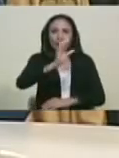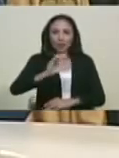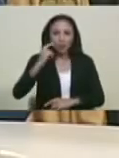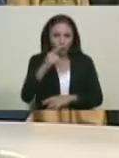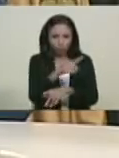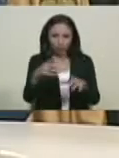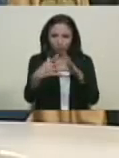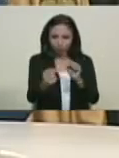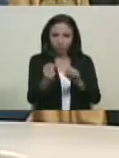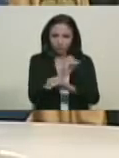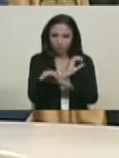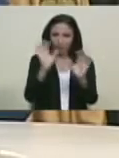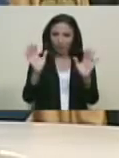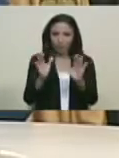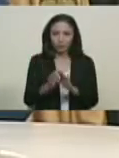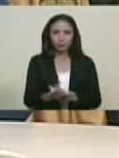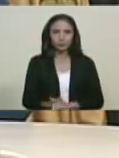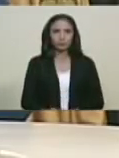verdad